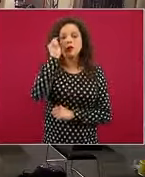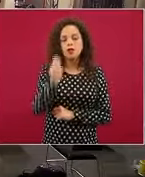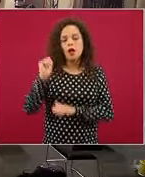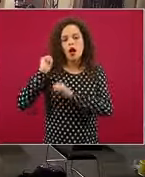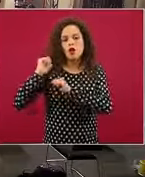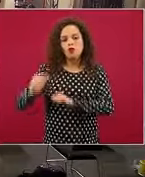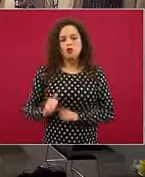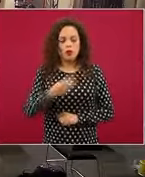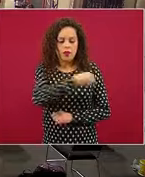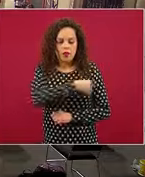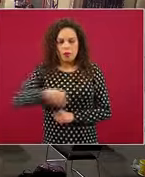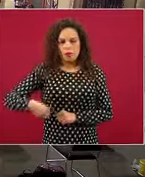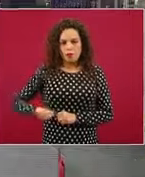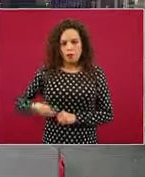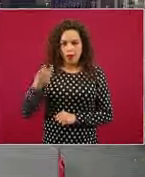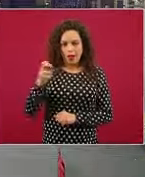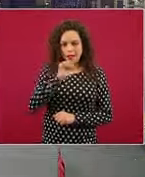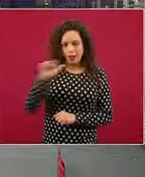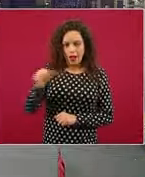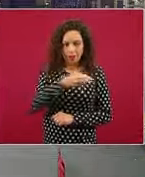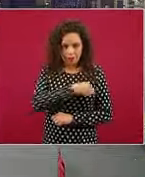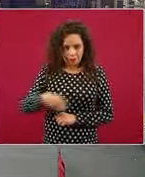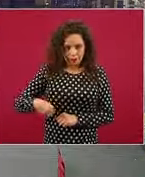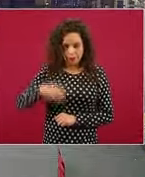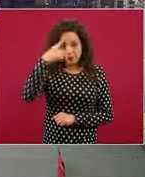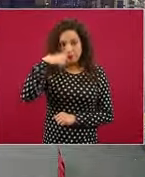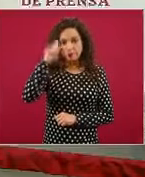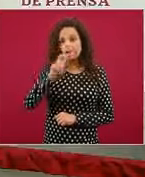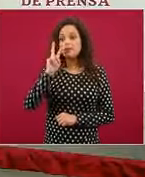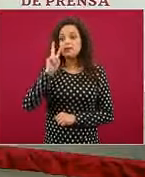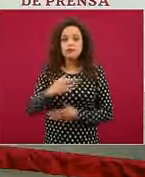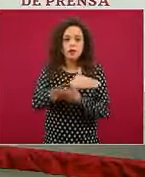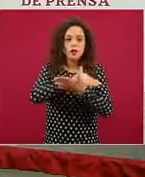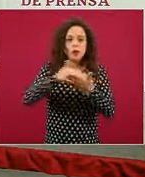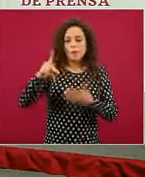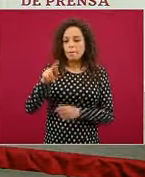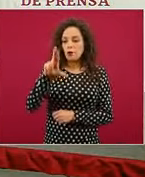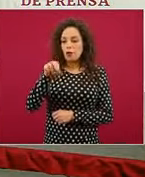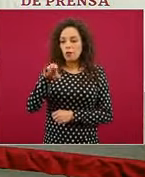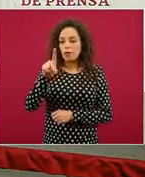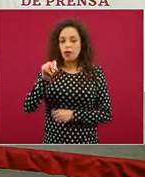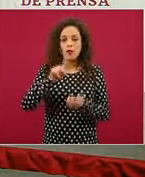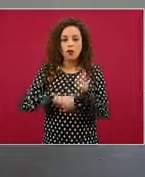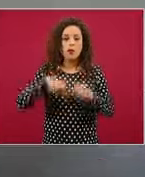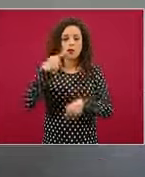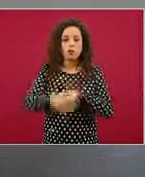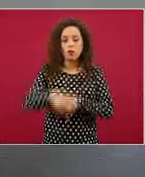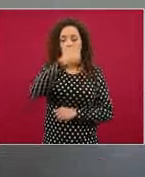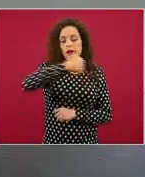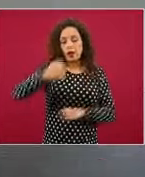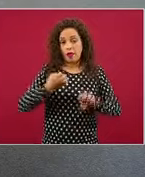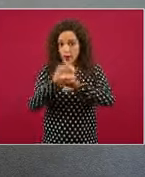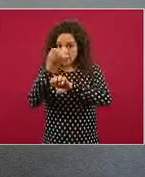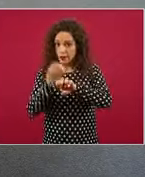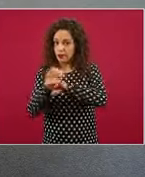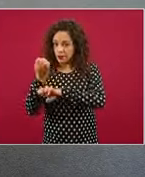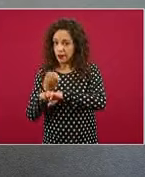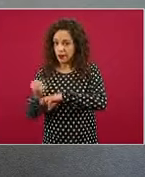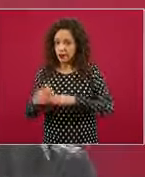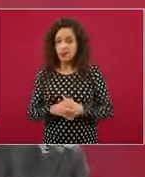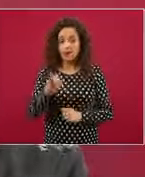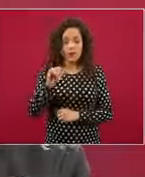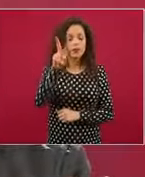modo que puedan identificar la condición de riesgo promedio que hay en cada entidad federativa. Ahora,